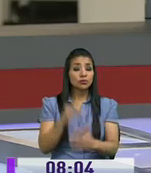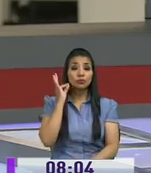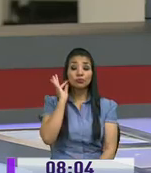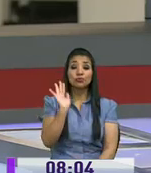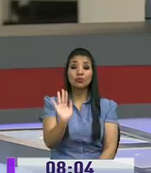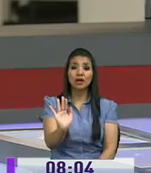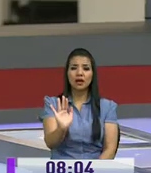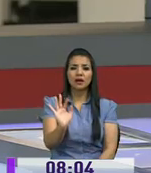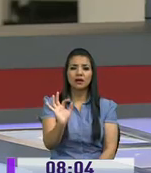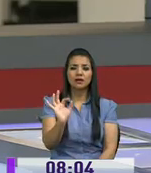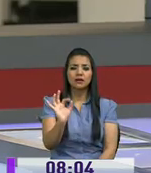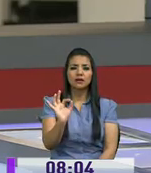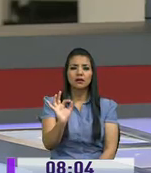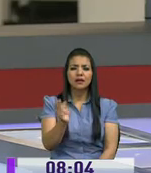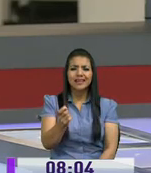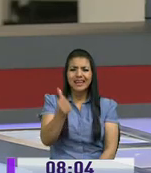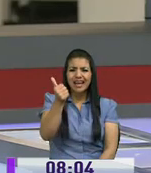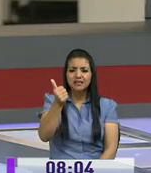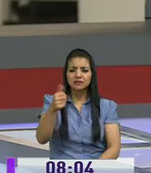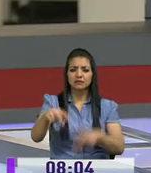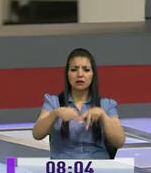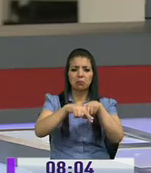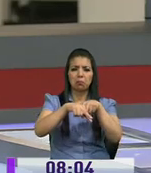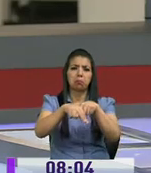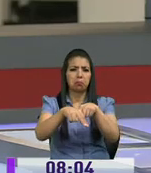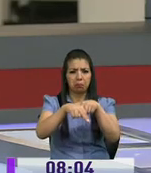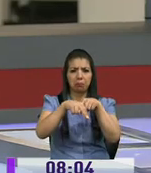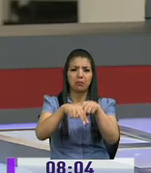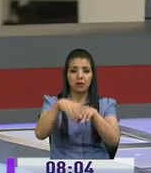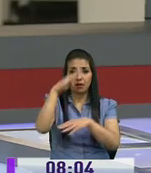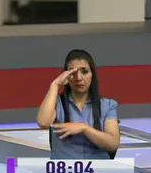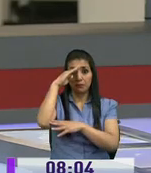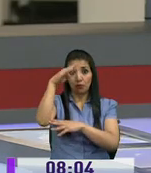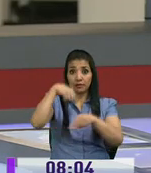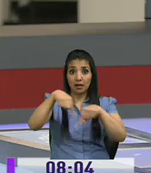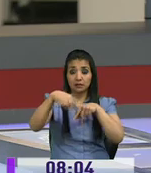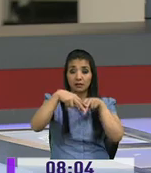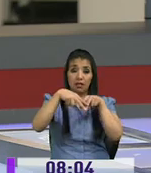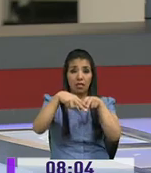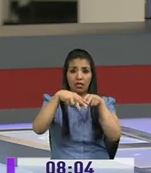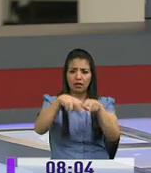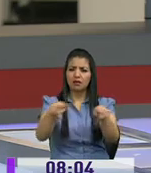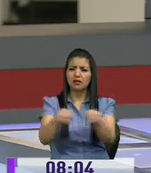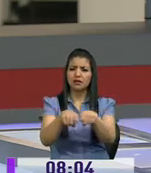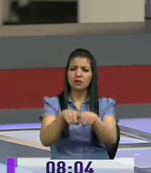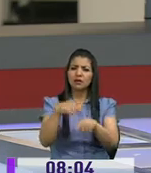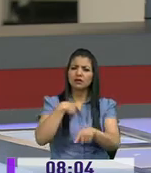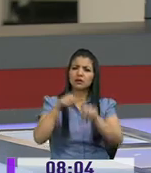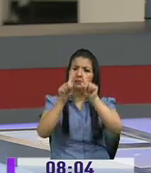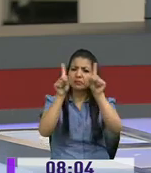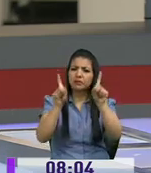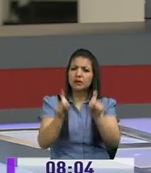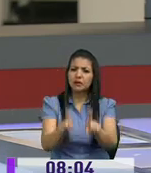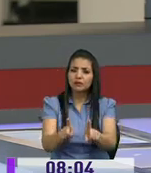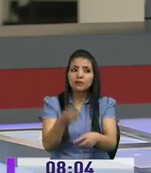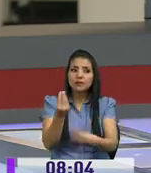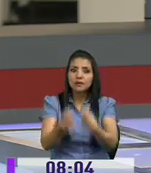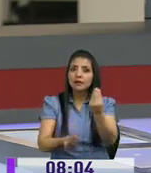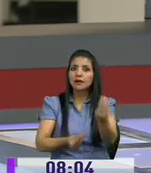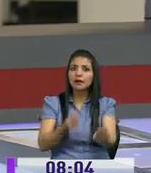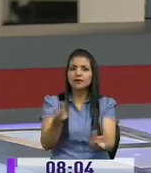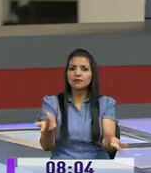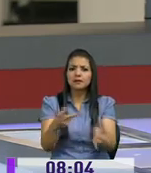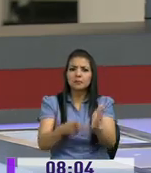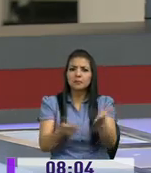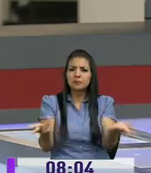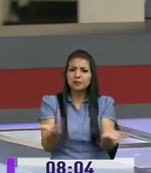o señorita que casi le atropella a un agente civil de tránsito. La pregunta es, vecinos, ¿qué nos está